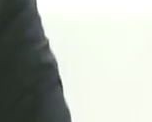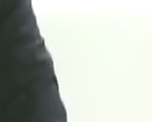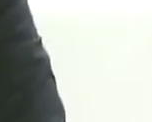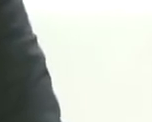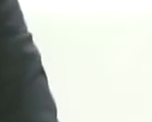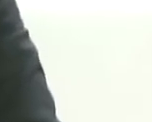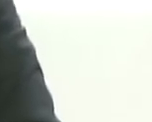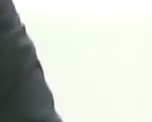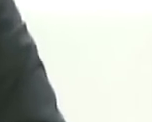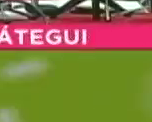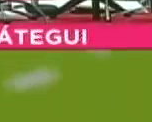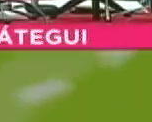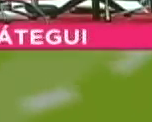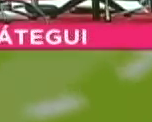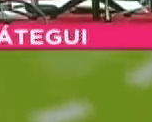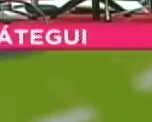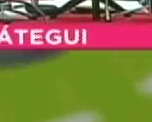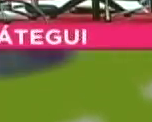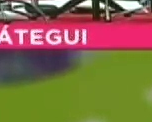país.